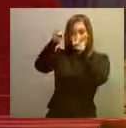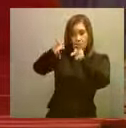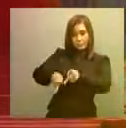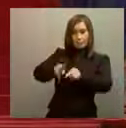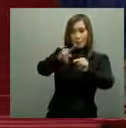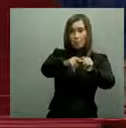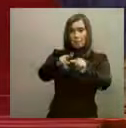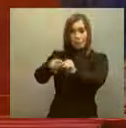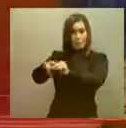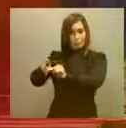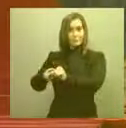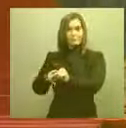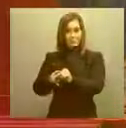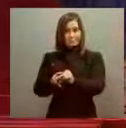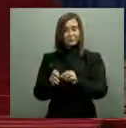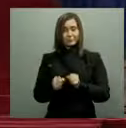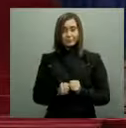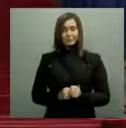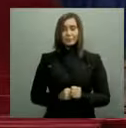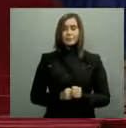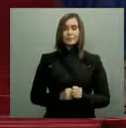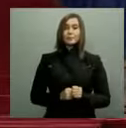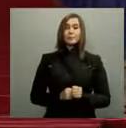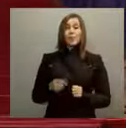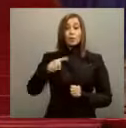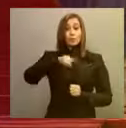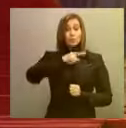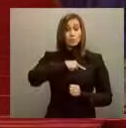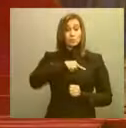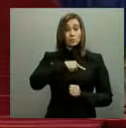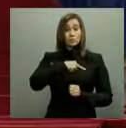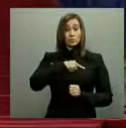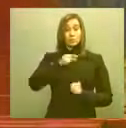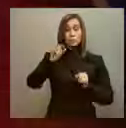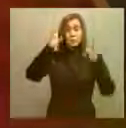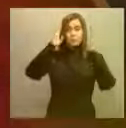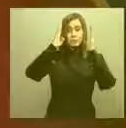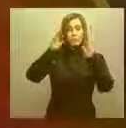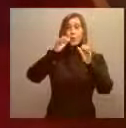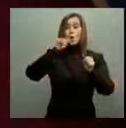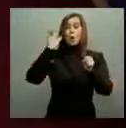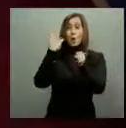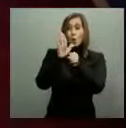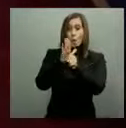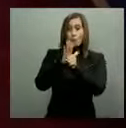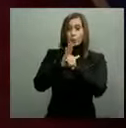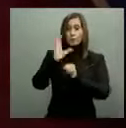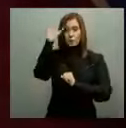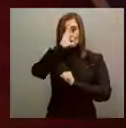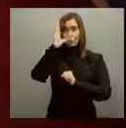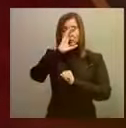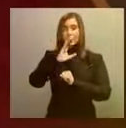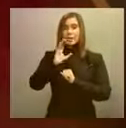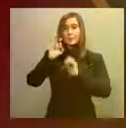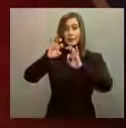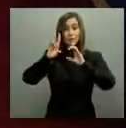positivas del año que recién termina. Mantendremos el compromiso de buscar la excelencia de nuestro sistema